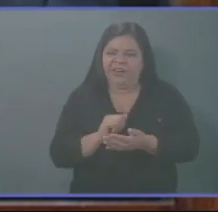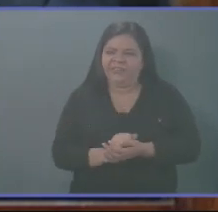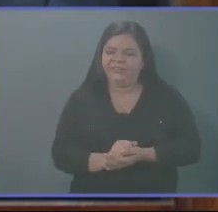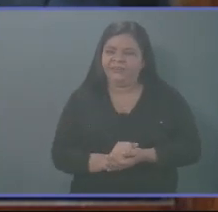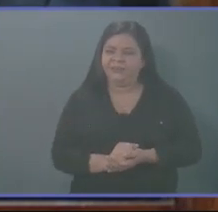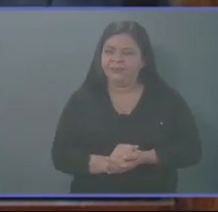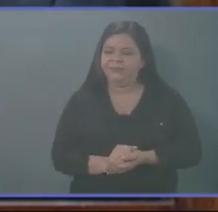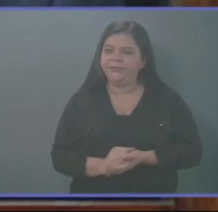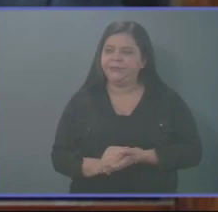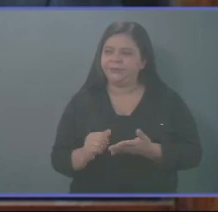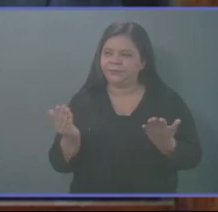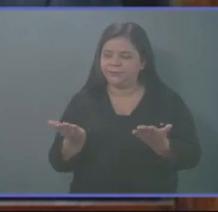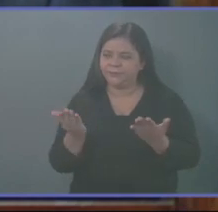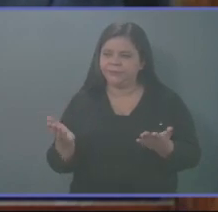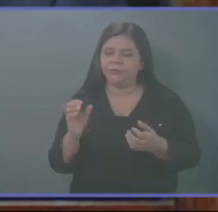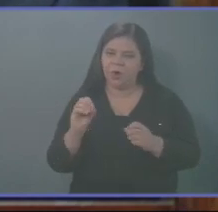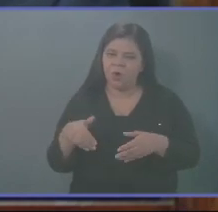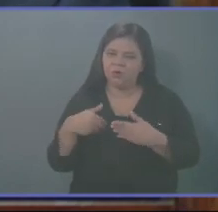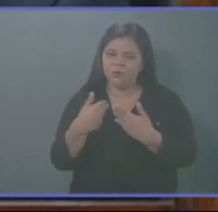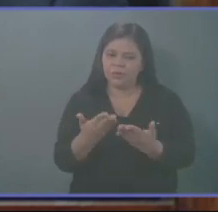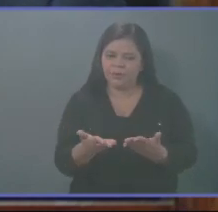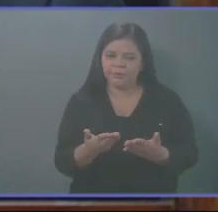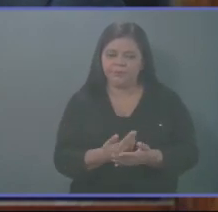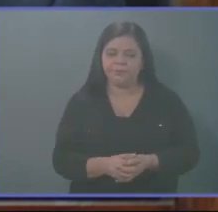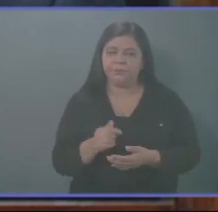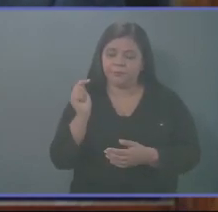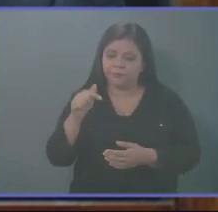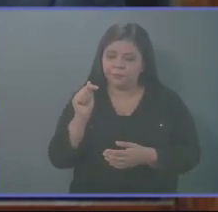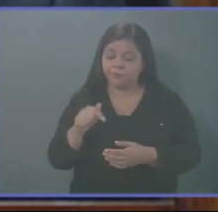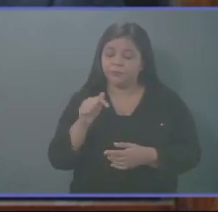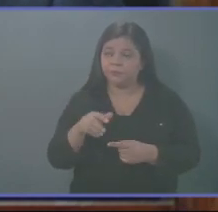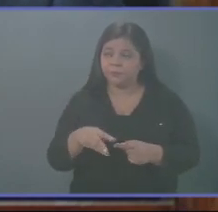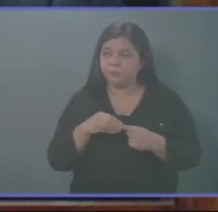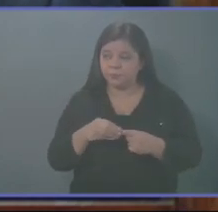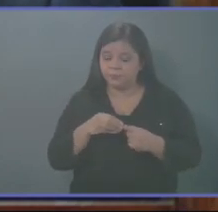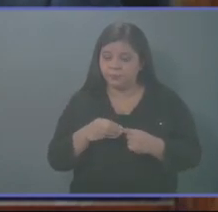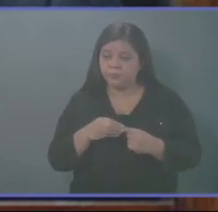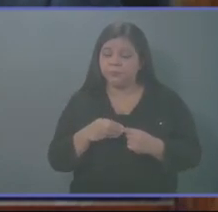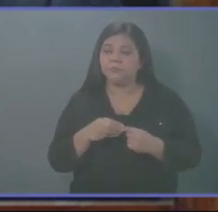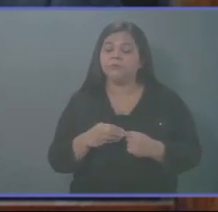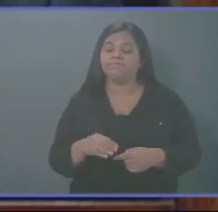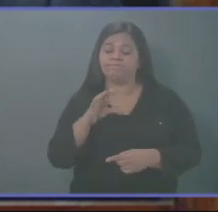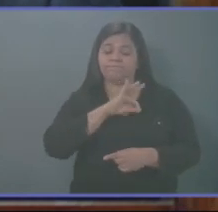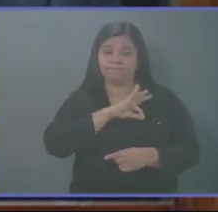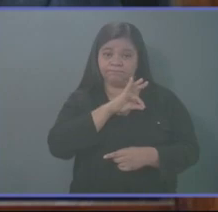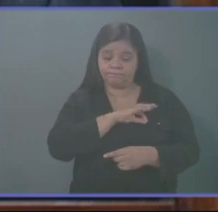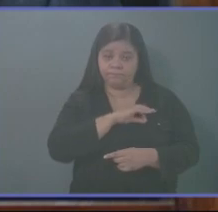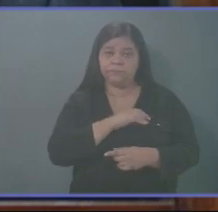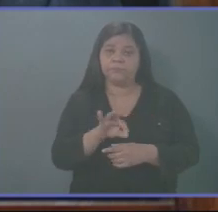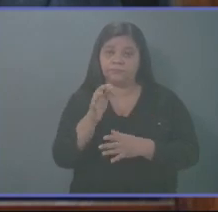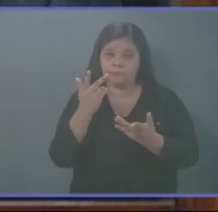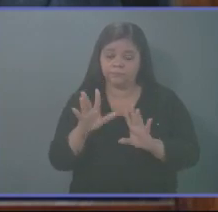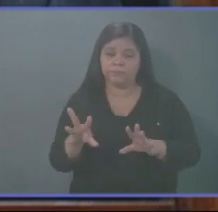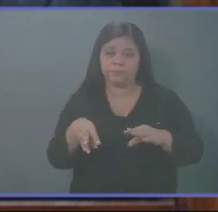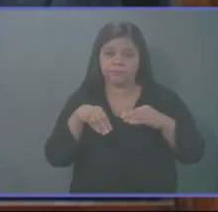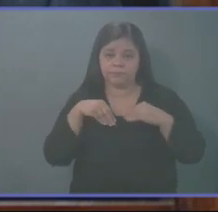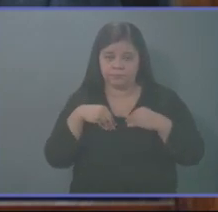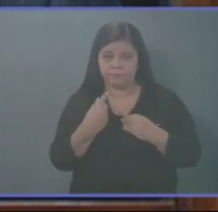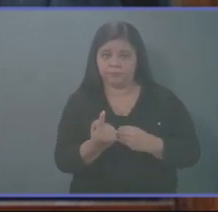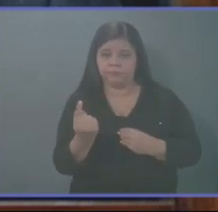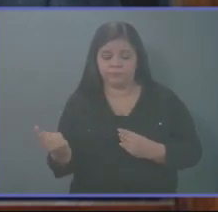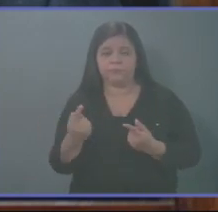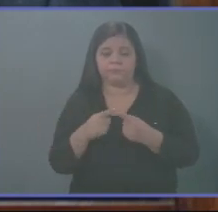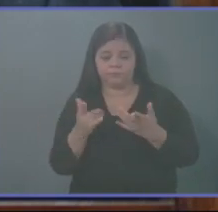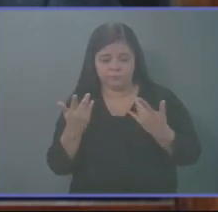o algo que se le da. En este caso, la particularidad del beneficio es que ya fue recibido por el destinatario, es decir, que ya